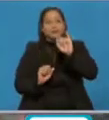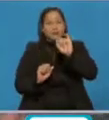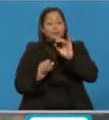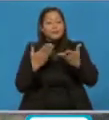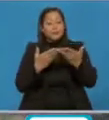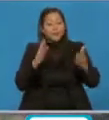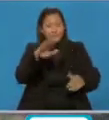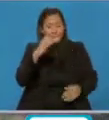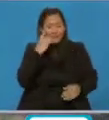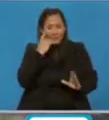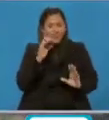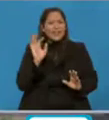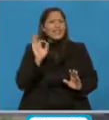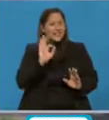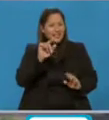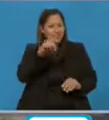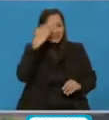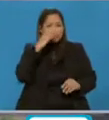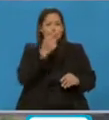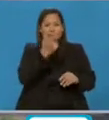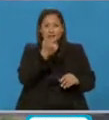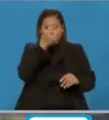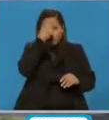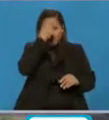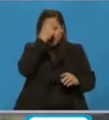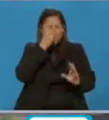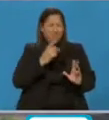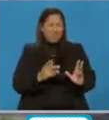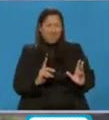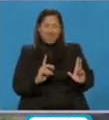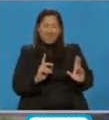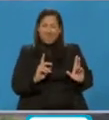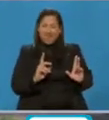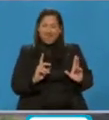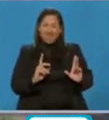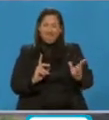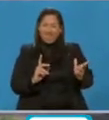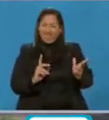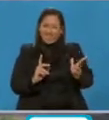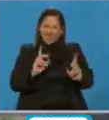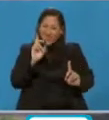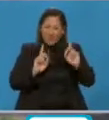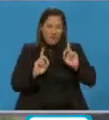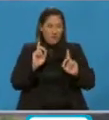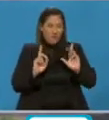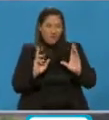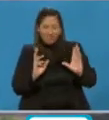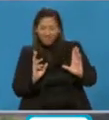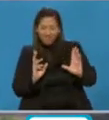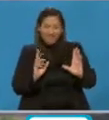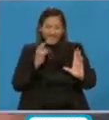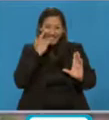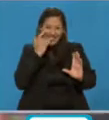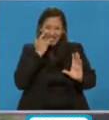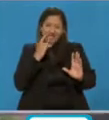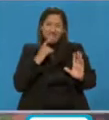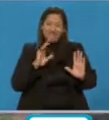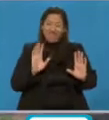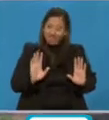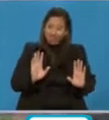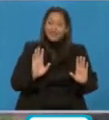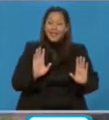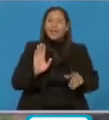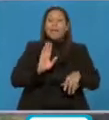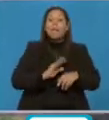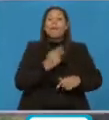Ahora, quizá hemos escuchado de Bitcoin de una forma no tan amable o de una forma un poco más oscura, Sí. porque precisamente